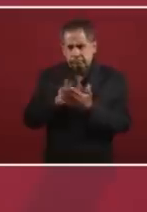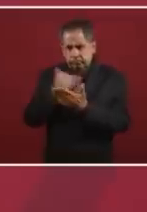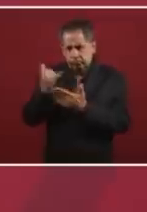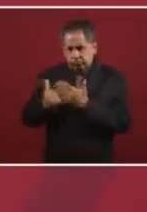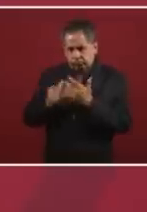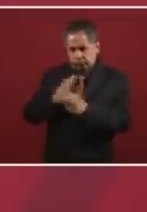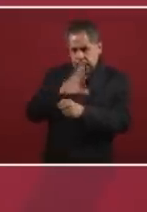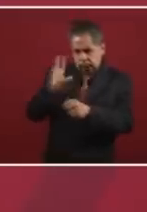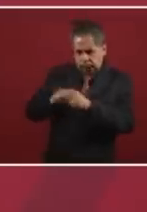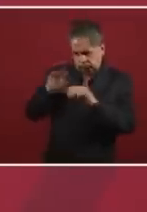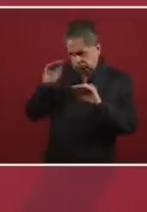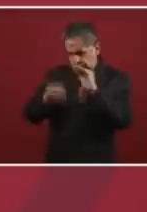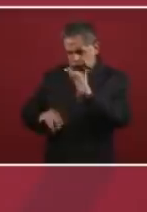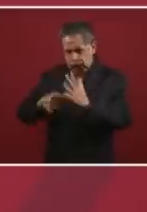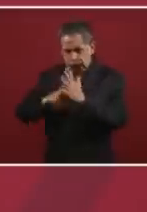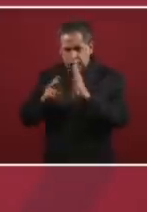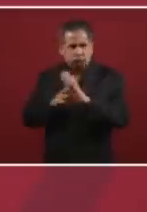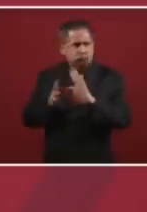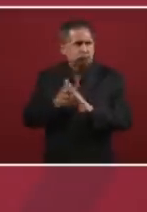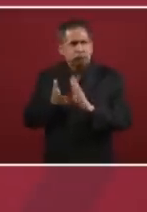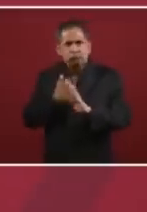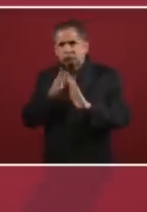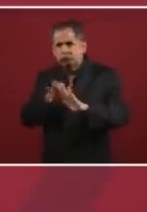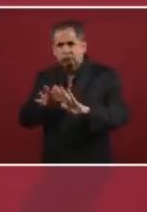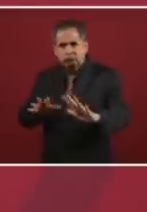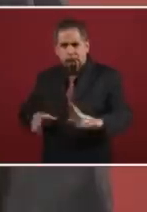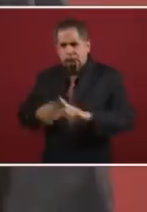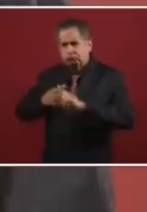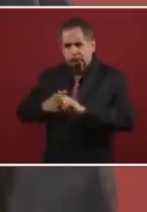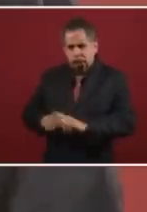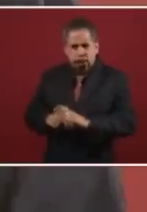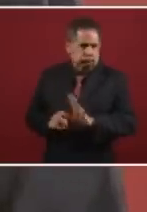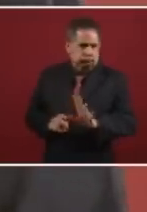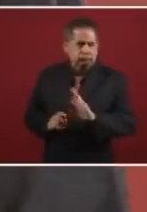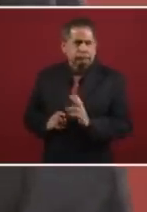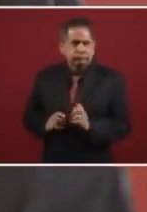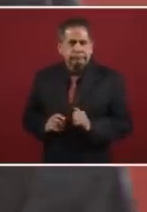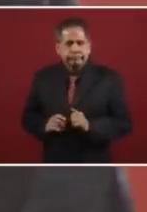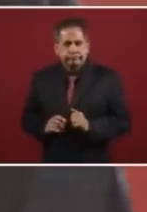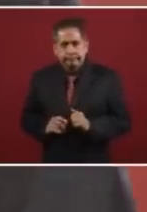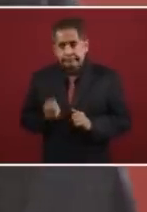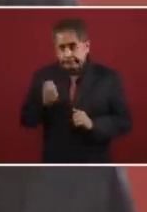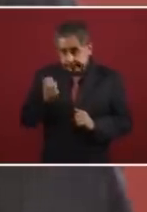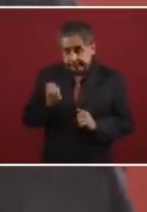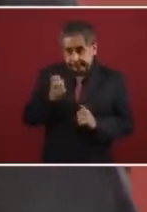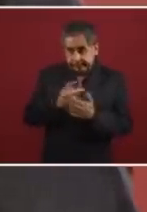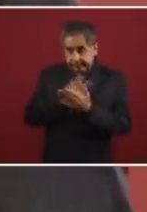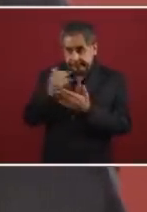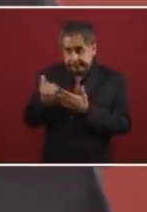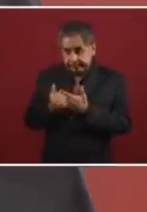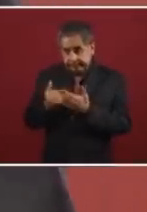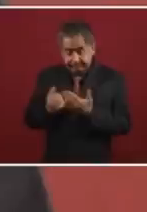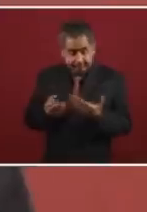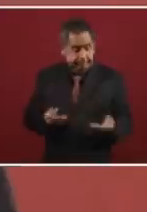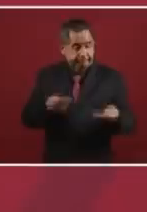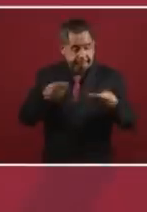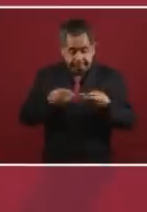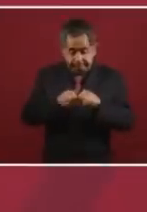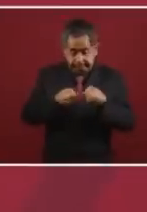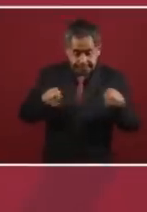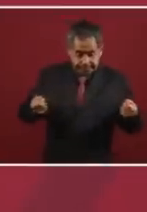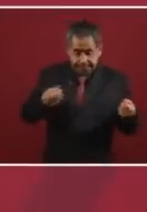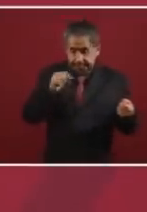de ingeniería básica con ese proyecto de ingeniería básica